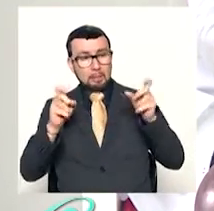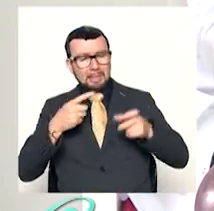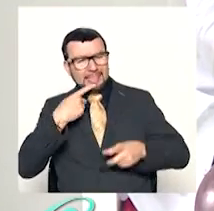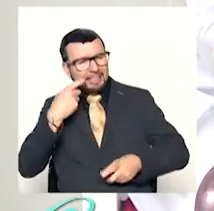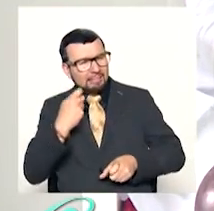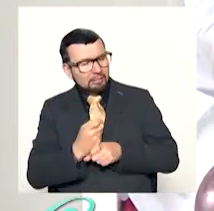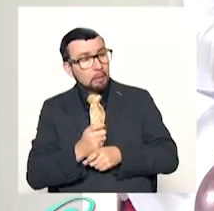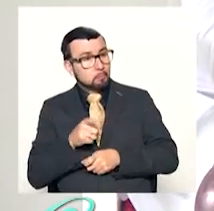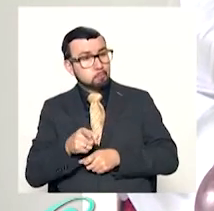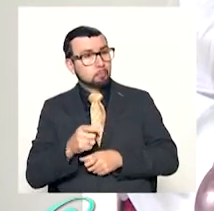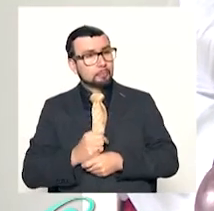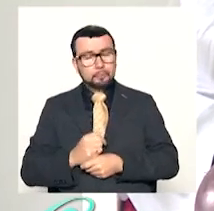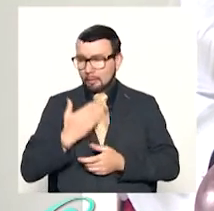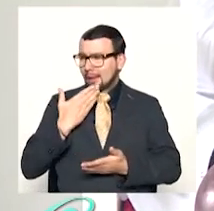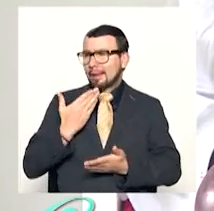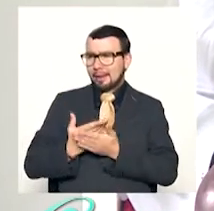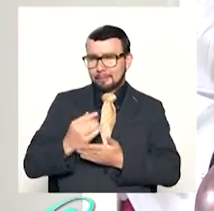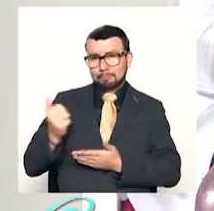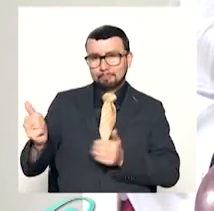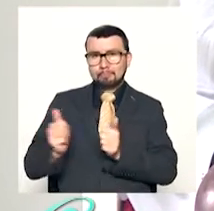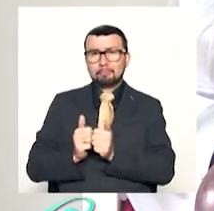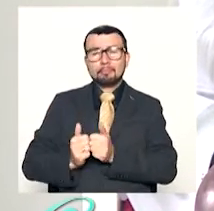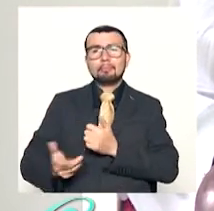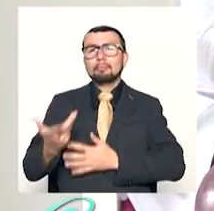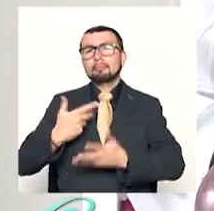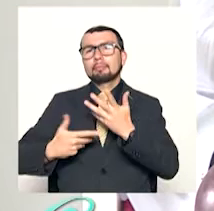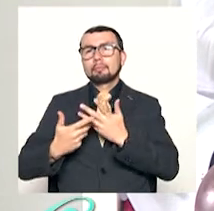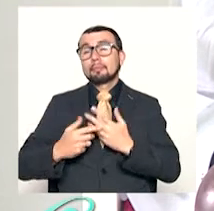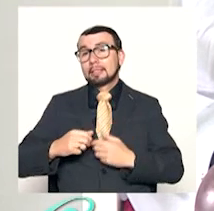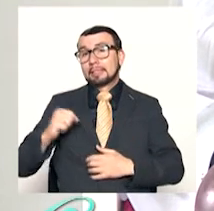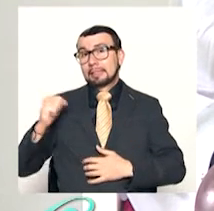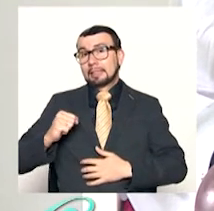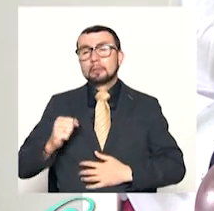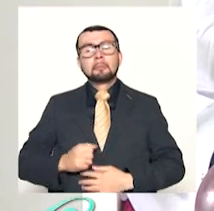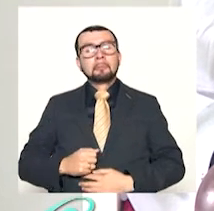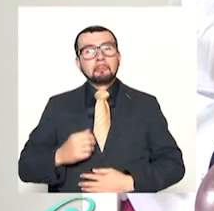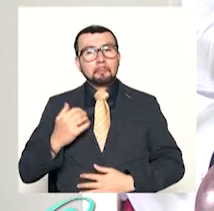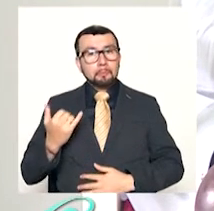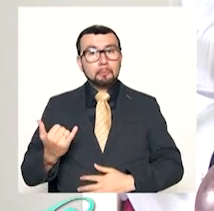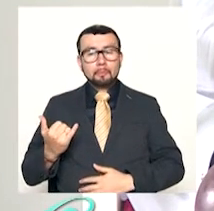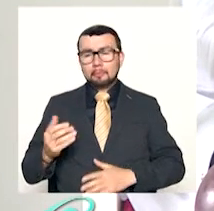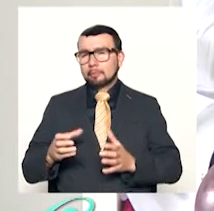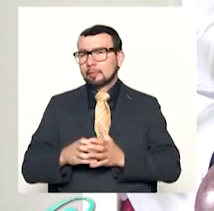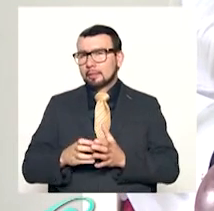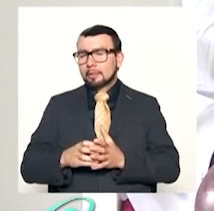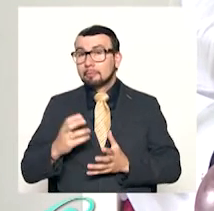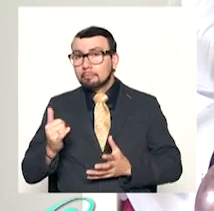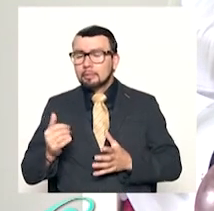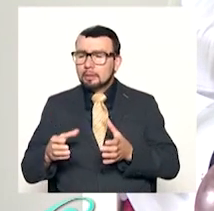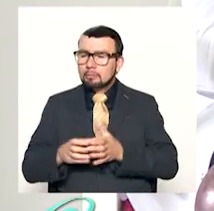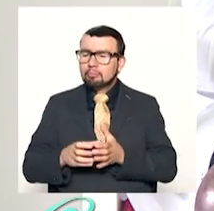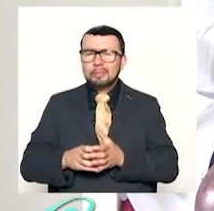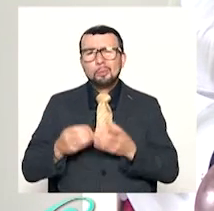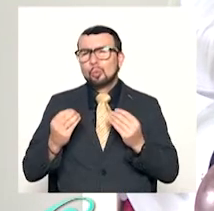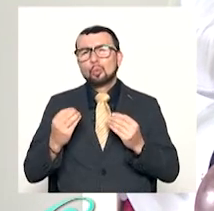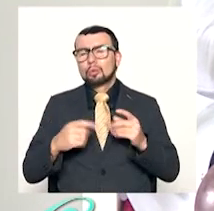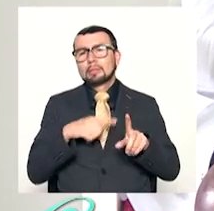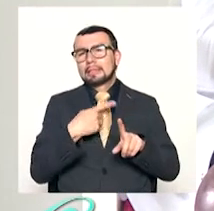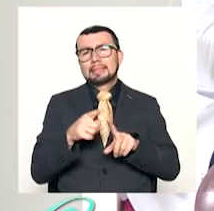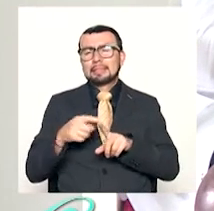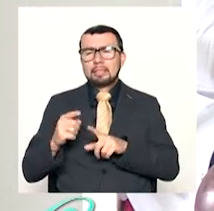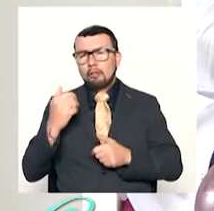Bueno, muchas gracias por la oportunidad. Sí, realmente el cólico abdominal abarca un sinnúmero de